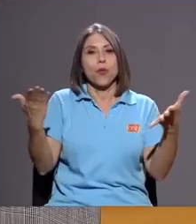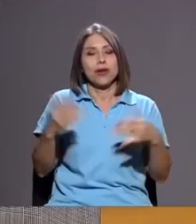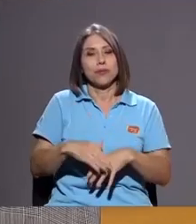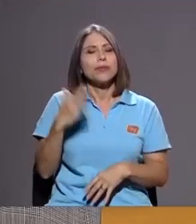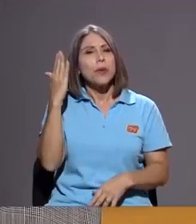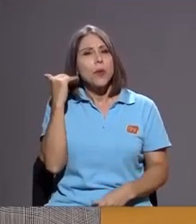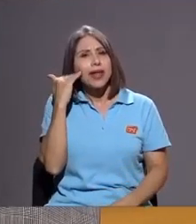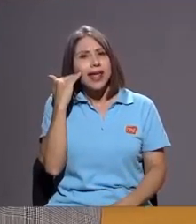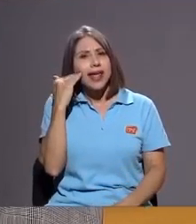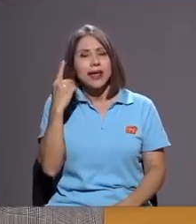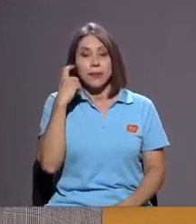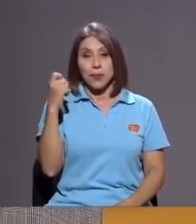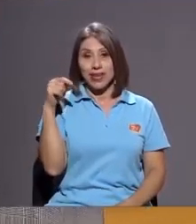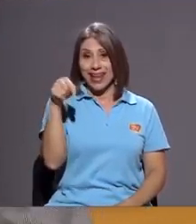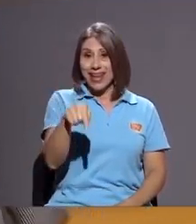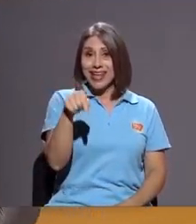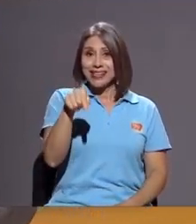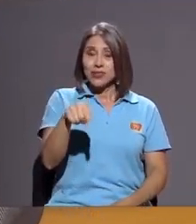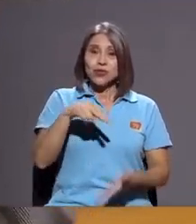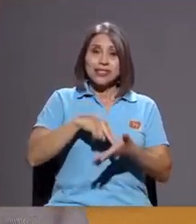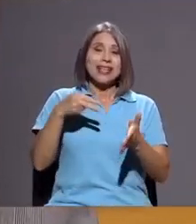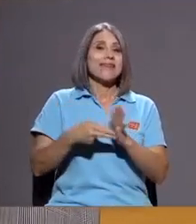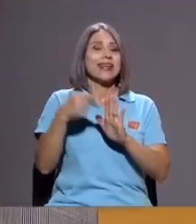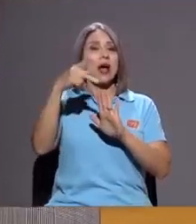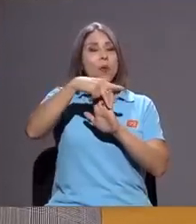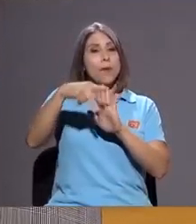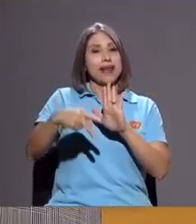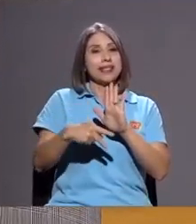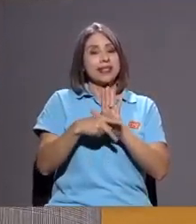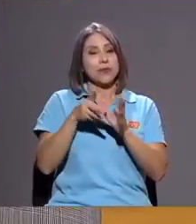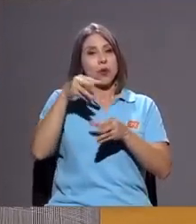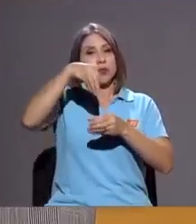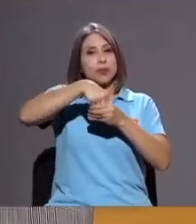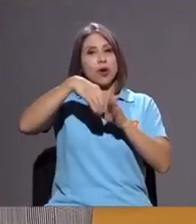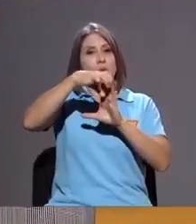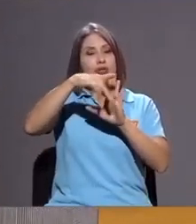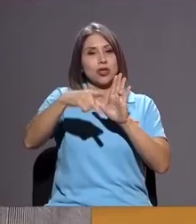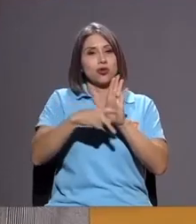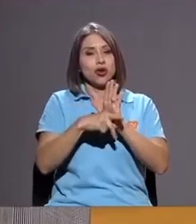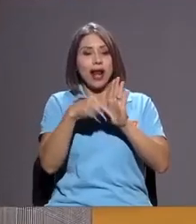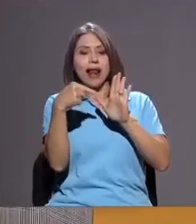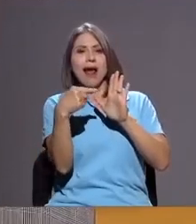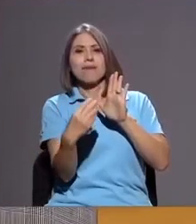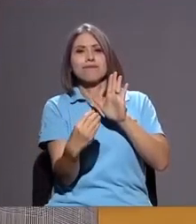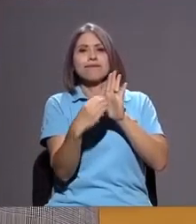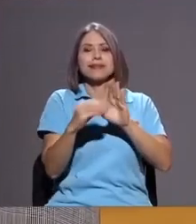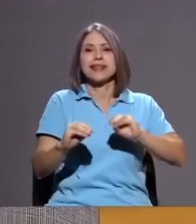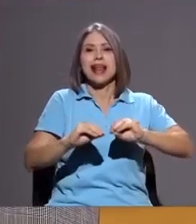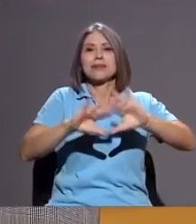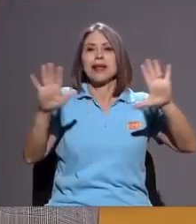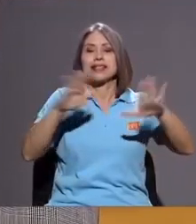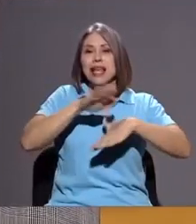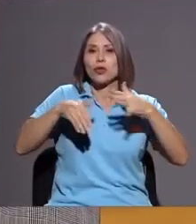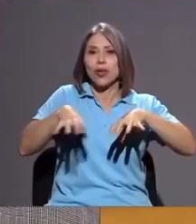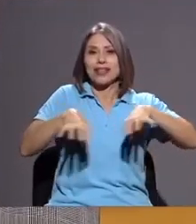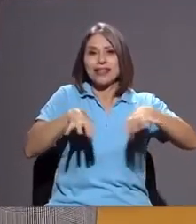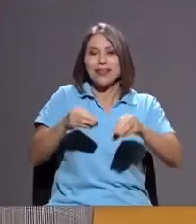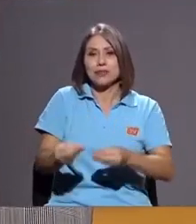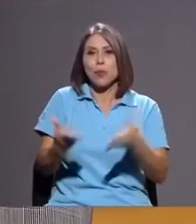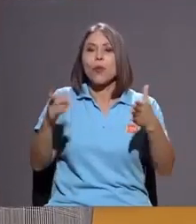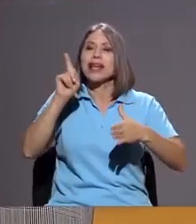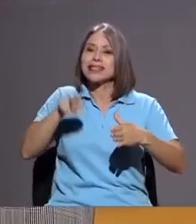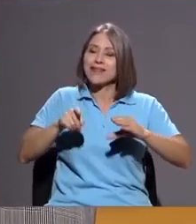fondo lo que está traduciendo es un principio constitucional de transparencia. Y tiene que haber transparencia en todas las actividades públicas